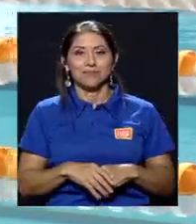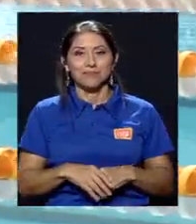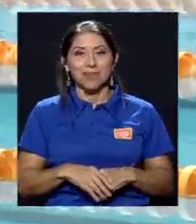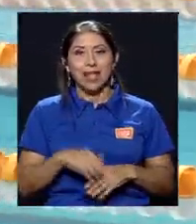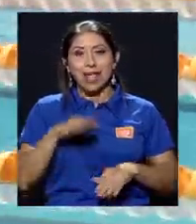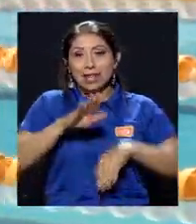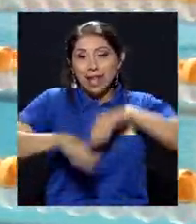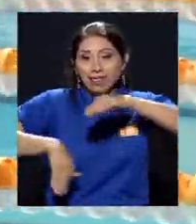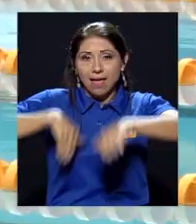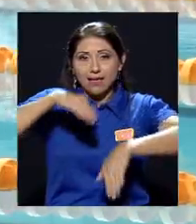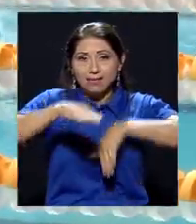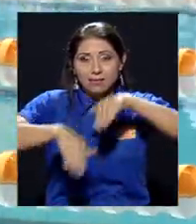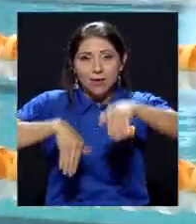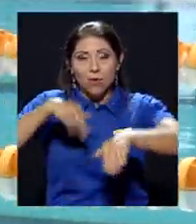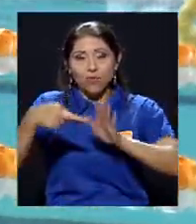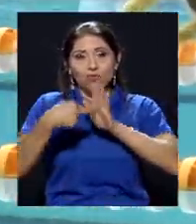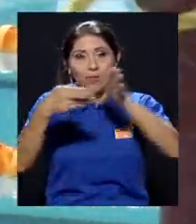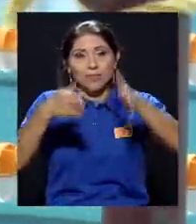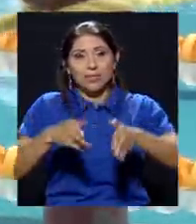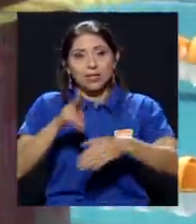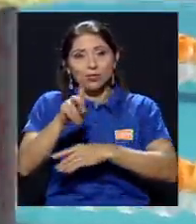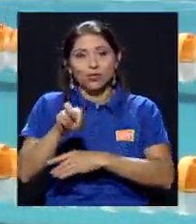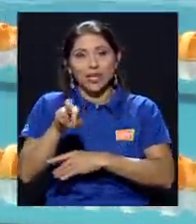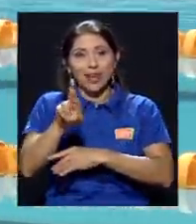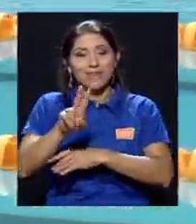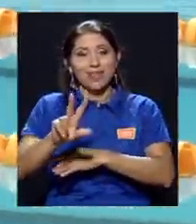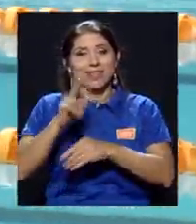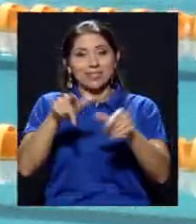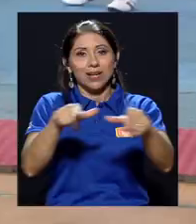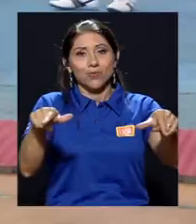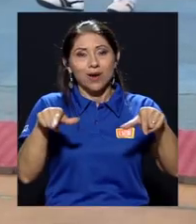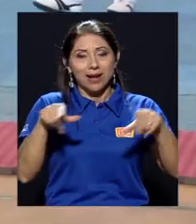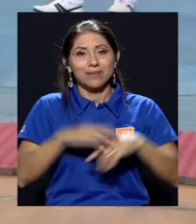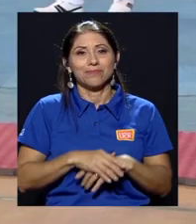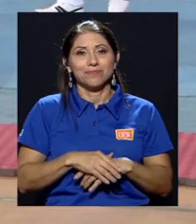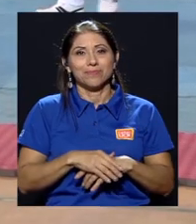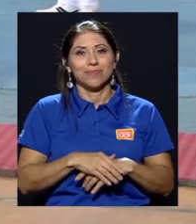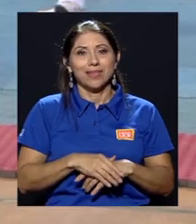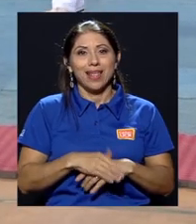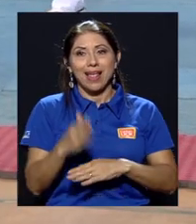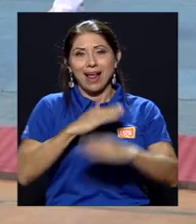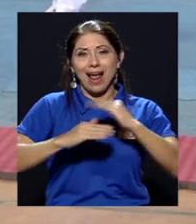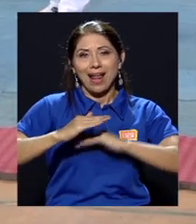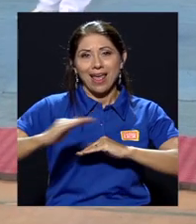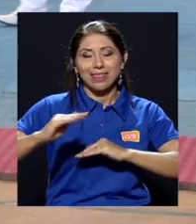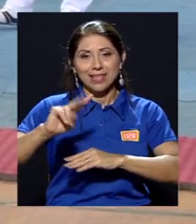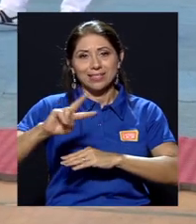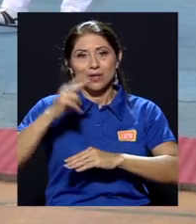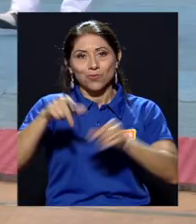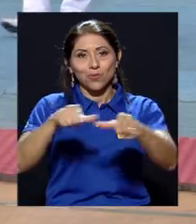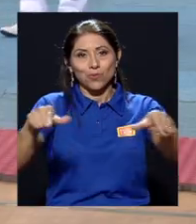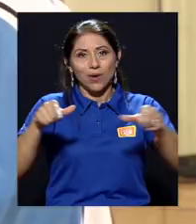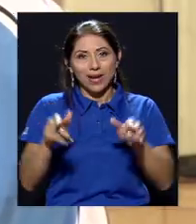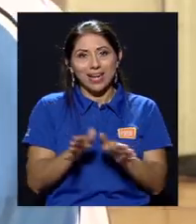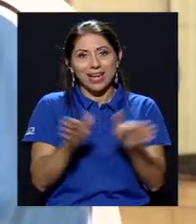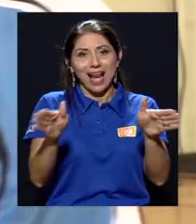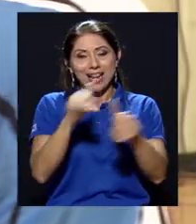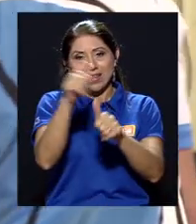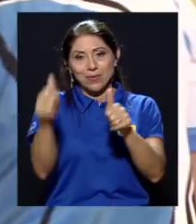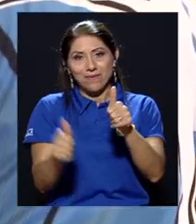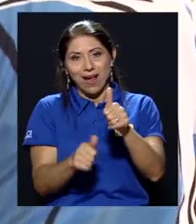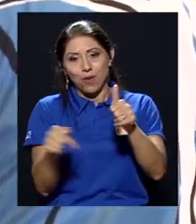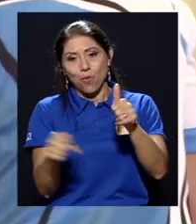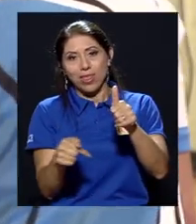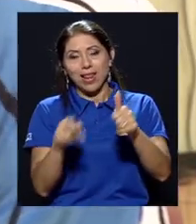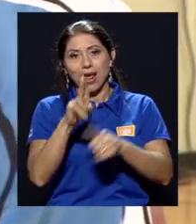En natación, la delegación de la UCR obtuvo el tercer lugar. En karate, se obtuvo el segundo lugar general, por debajo de la Universidad